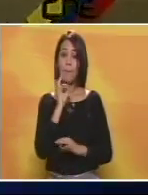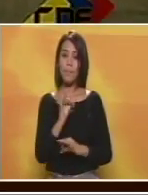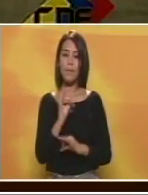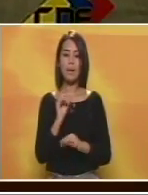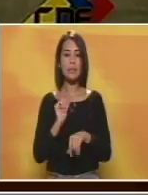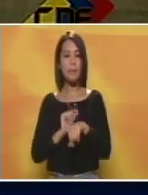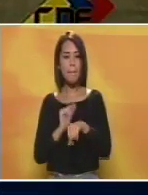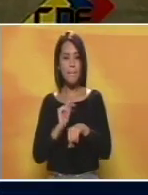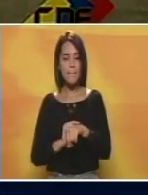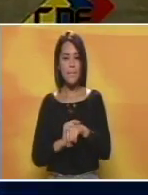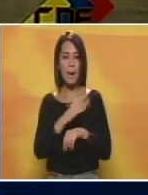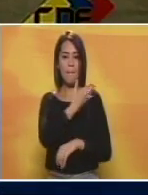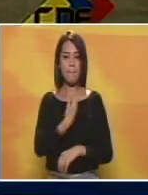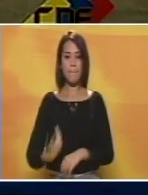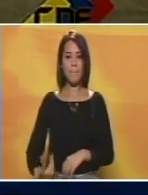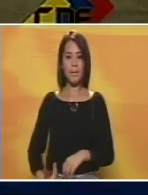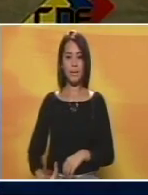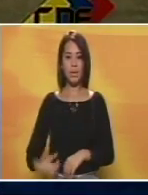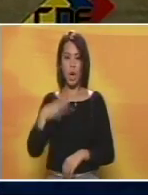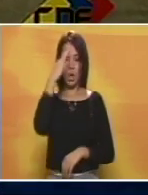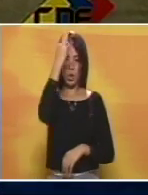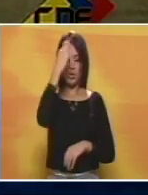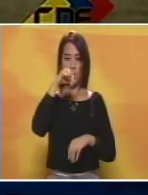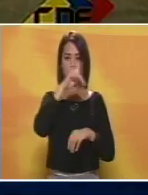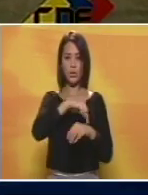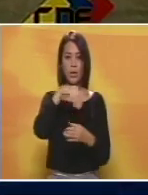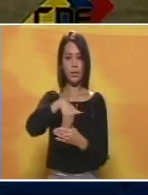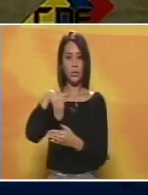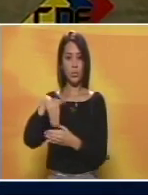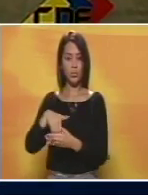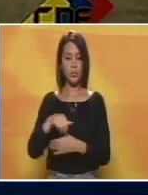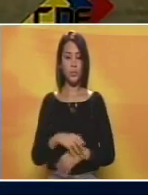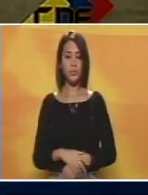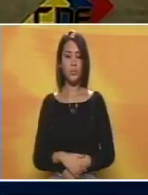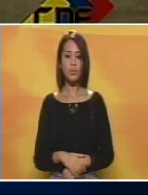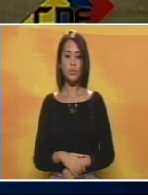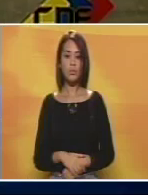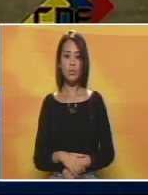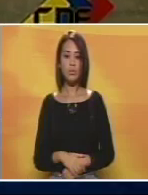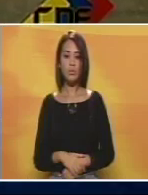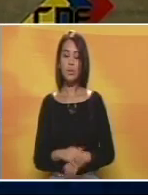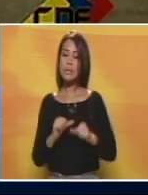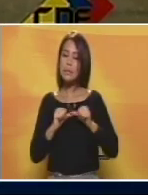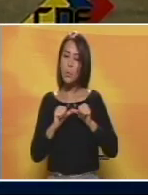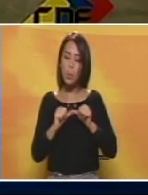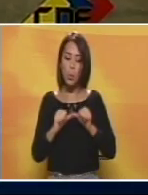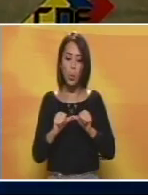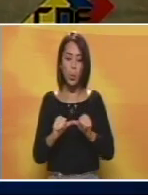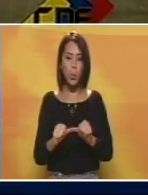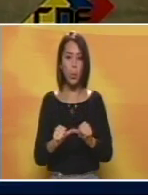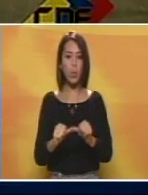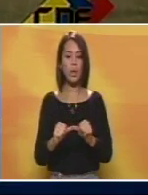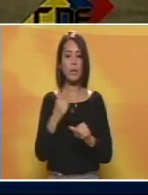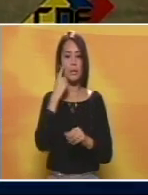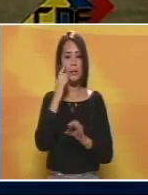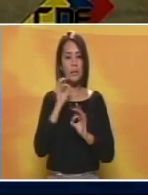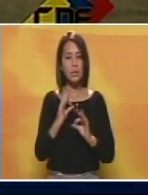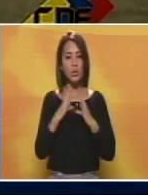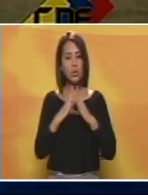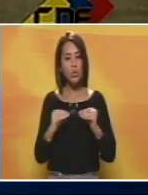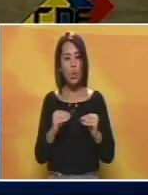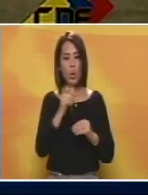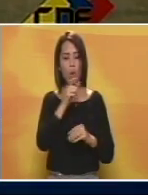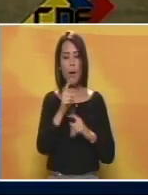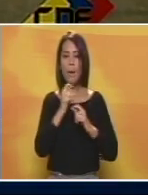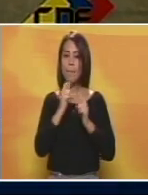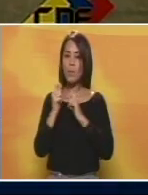breves minutos a la presidenta del Consejo Nacional Electoral, Tibisay Lucena. Continuamos aquí todos los medios de